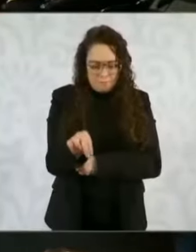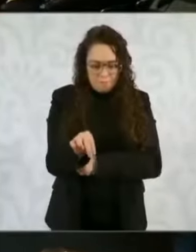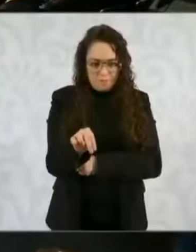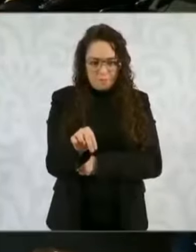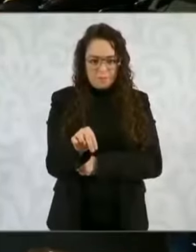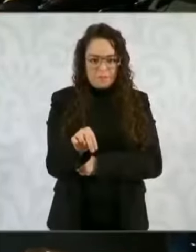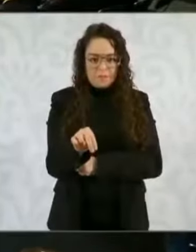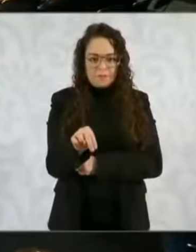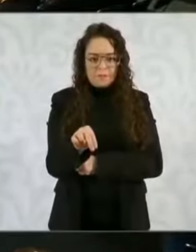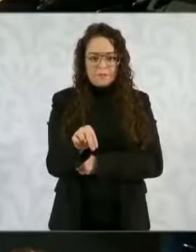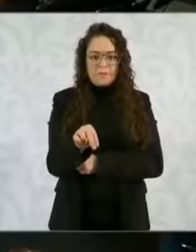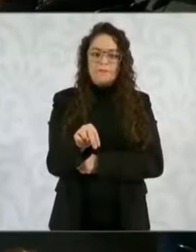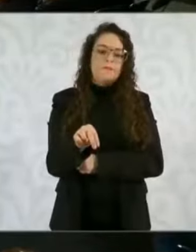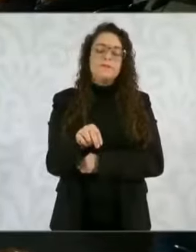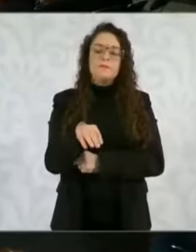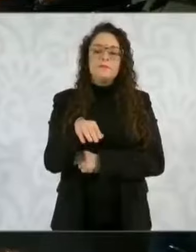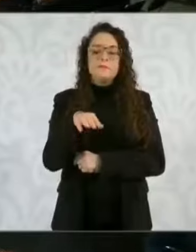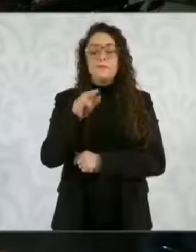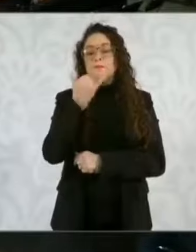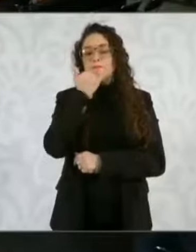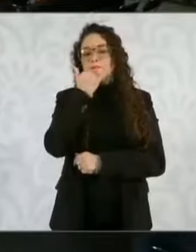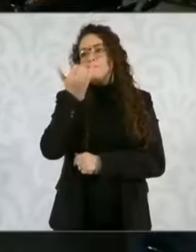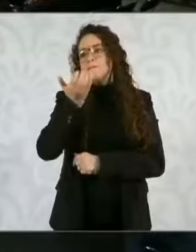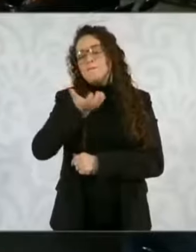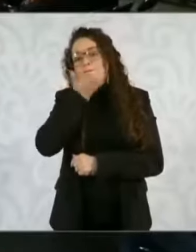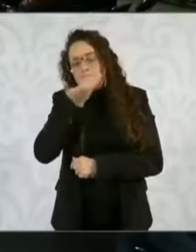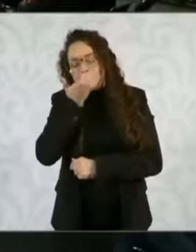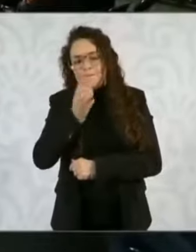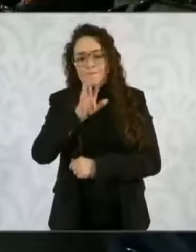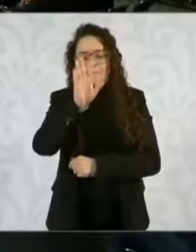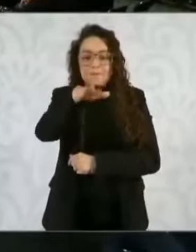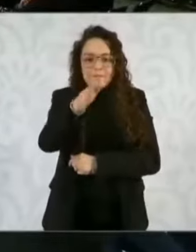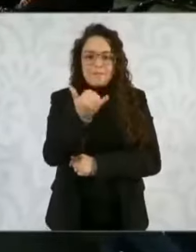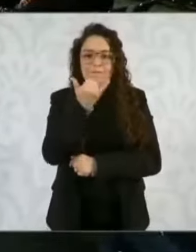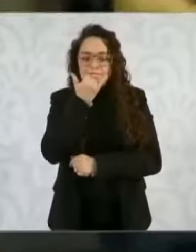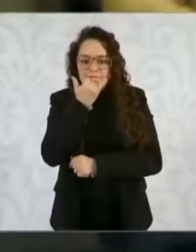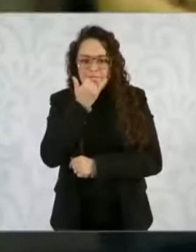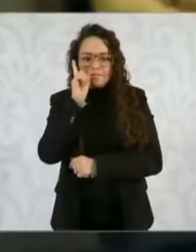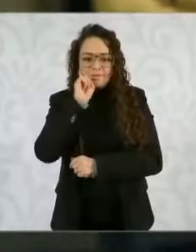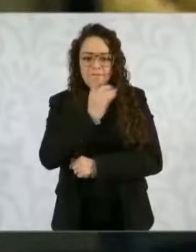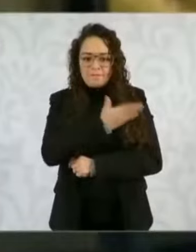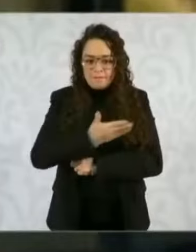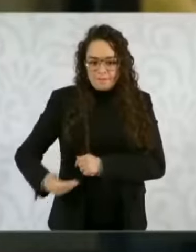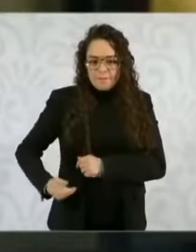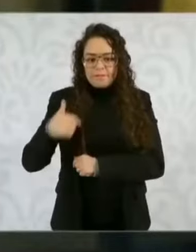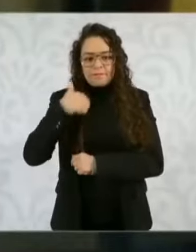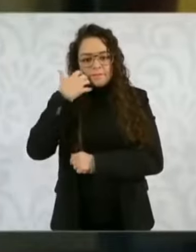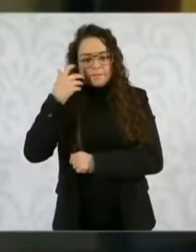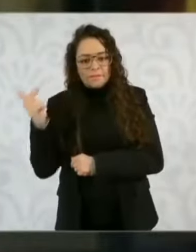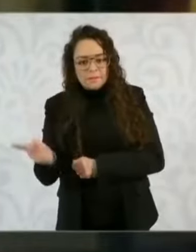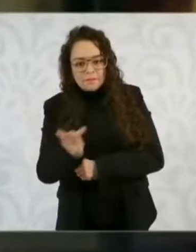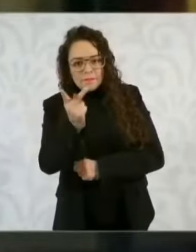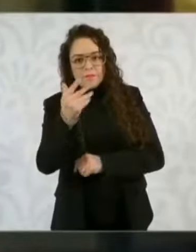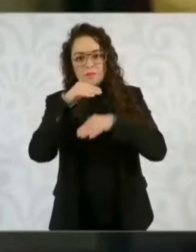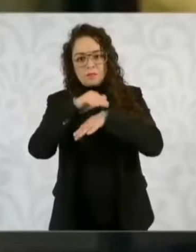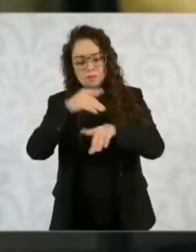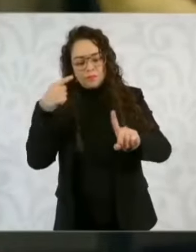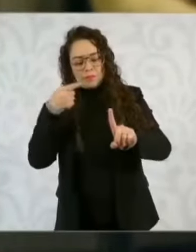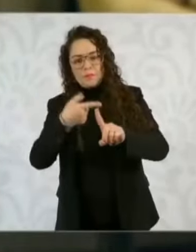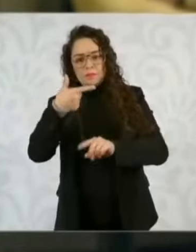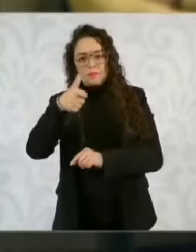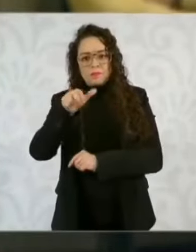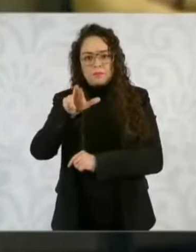Presidenta, tiene la costumbre. Presidenta, preguntarle sobre el caso de Genaro García Luna, sobre esta